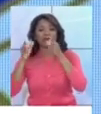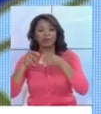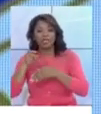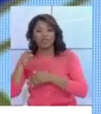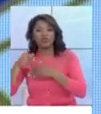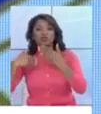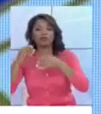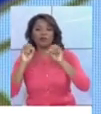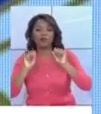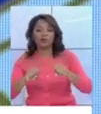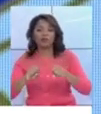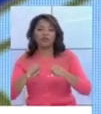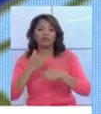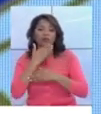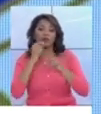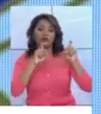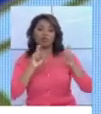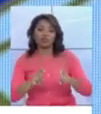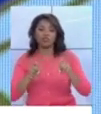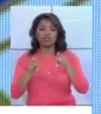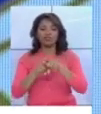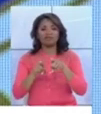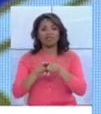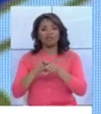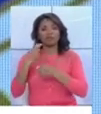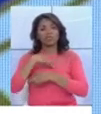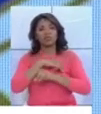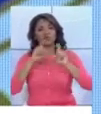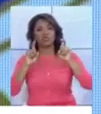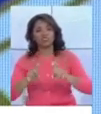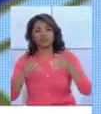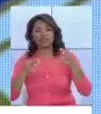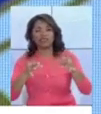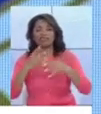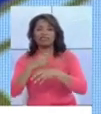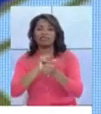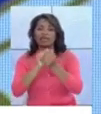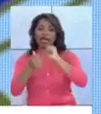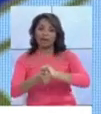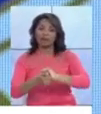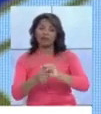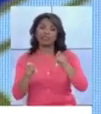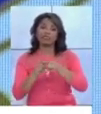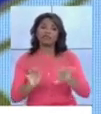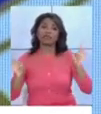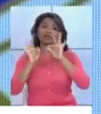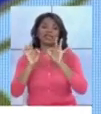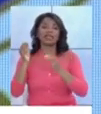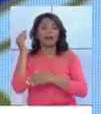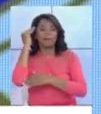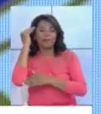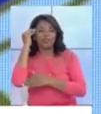y descentralizar el meduca desburocratizar lo pero lo más importante es tener la capacidad de tomar las decisiones